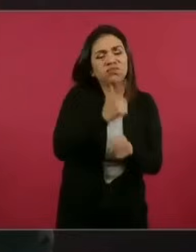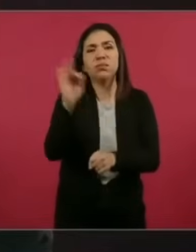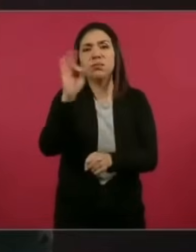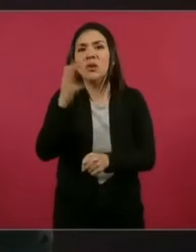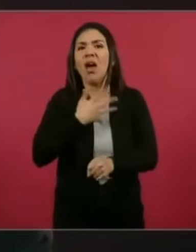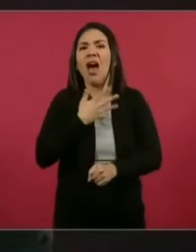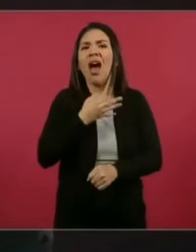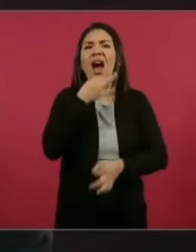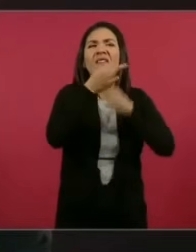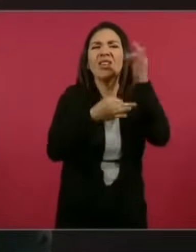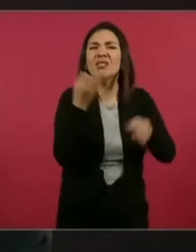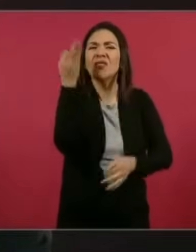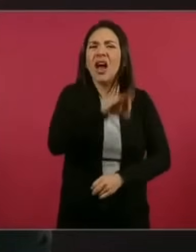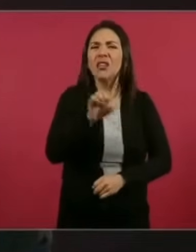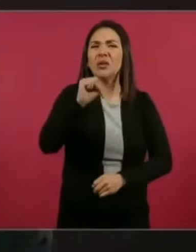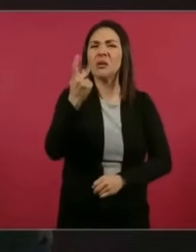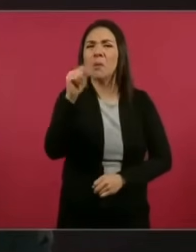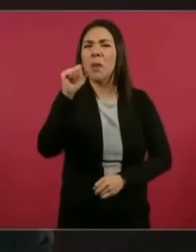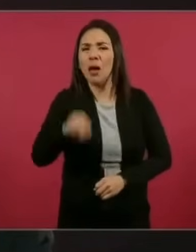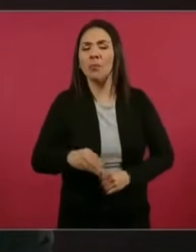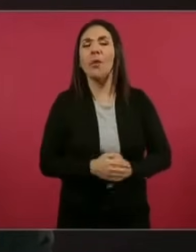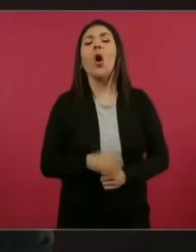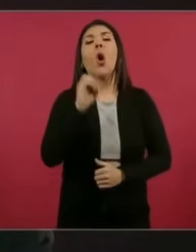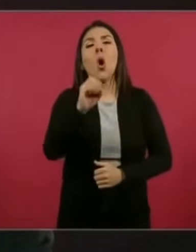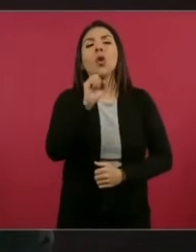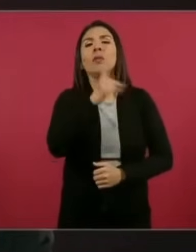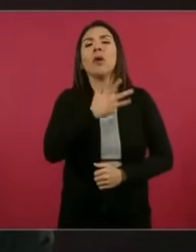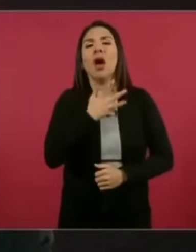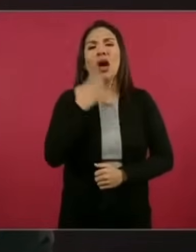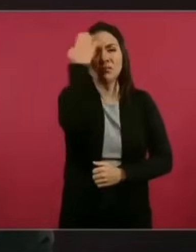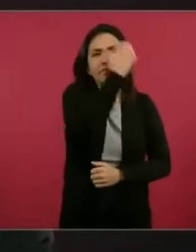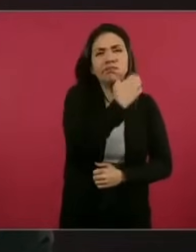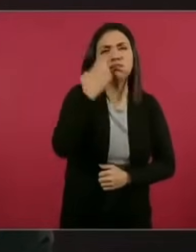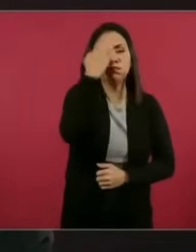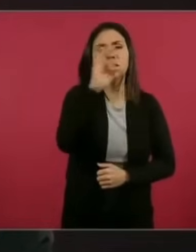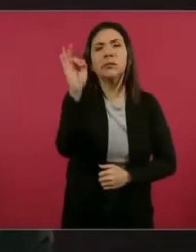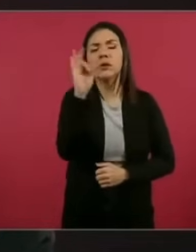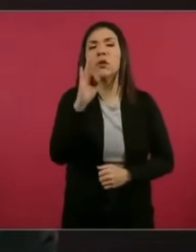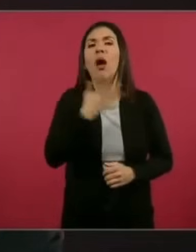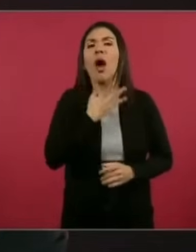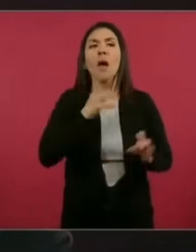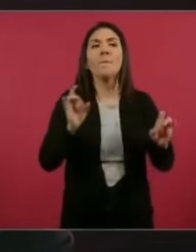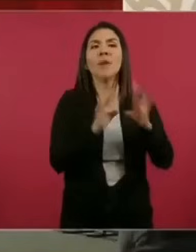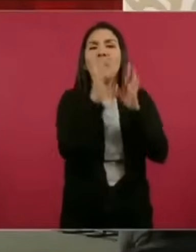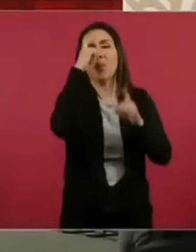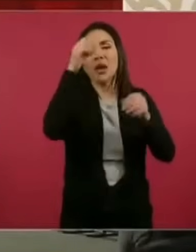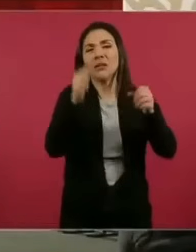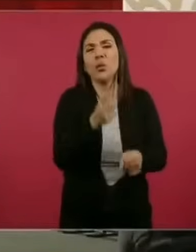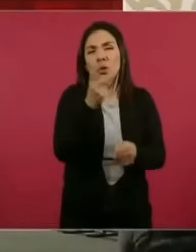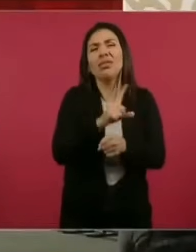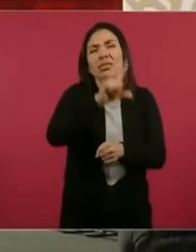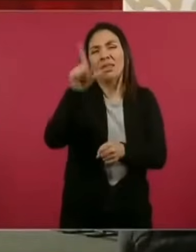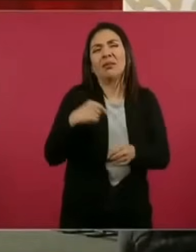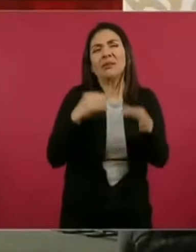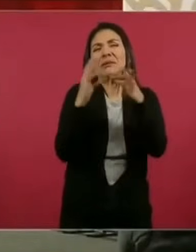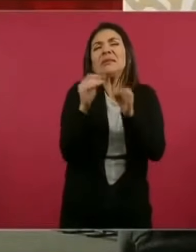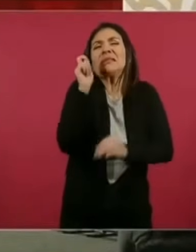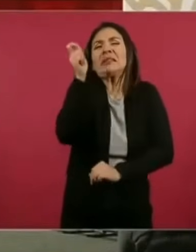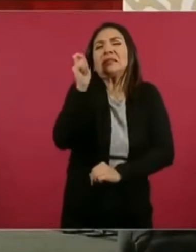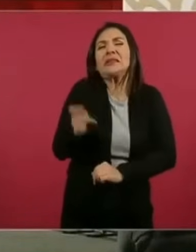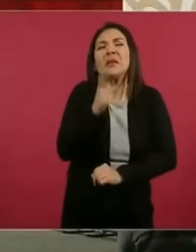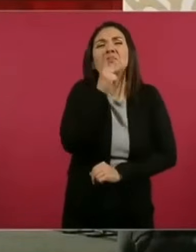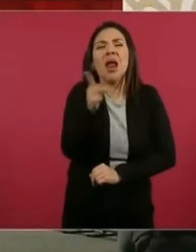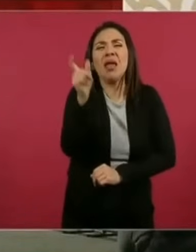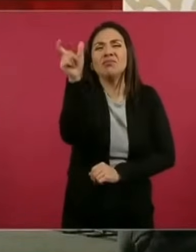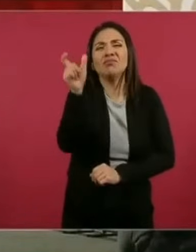campañas de spam, también tiene monitoreo, análisis y correlación de eventos de seguridad. Ahorita les explicaré un poco lo que se